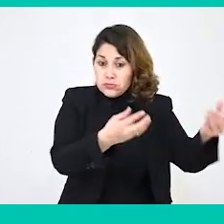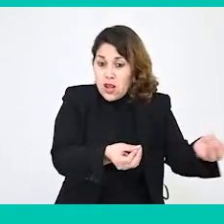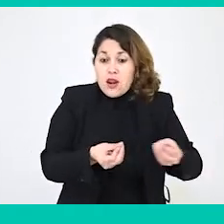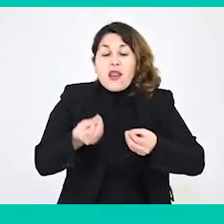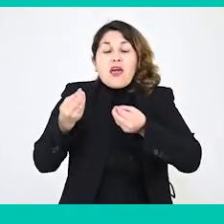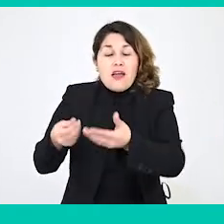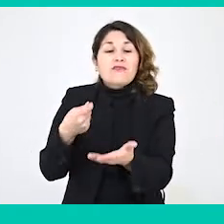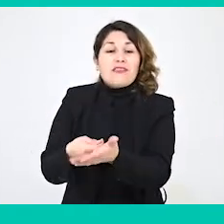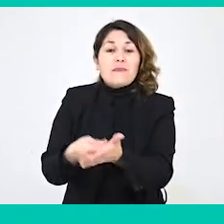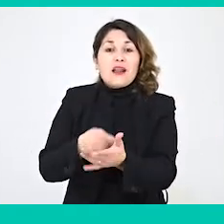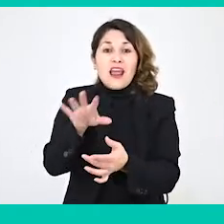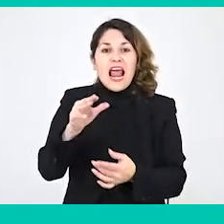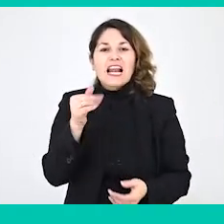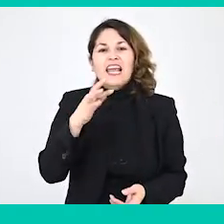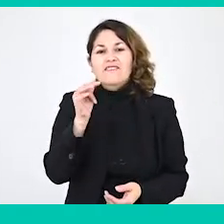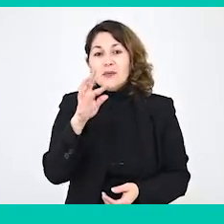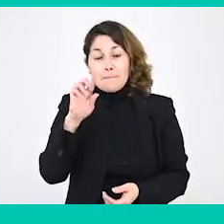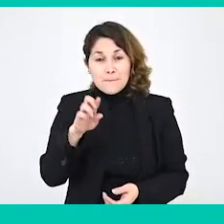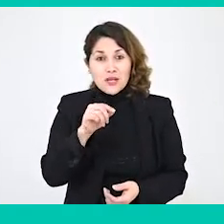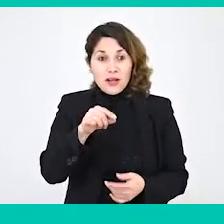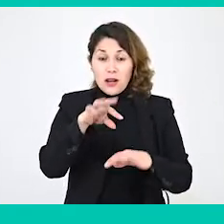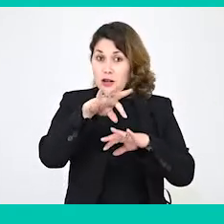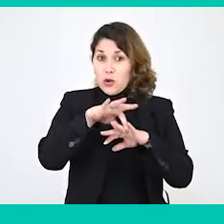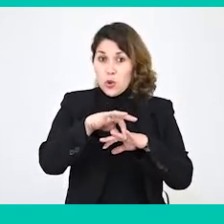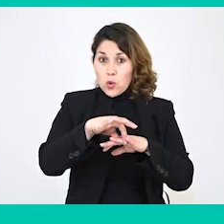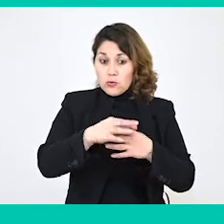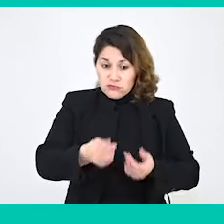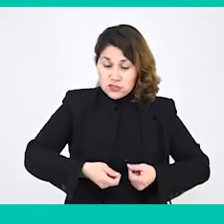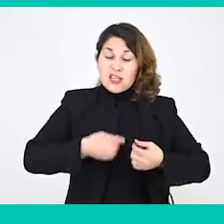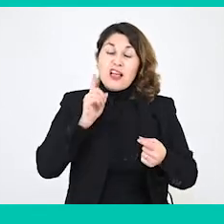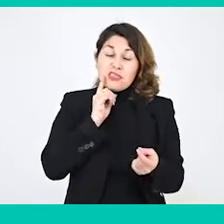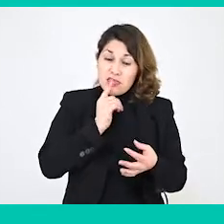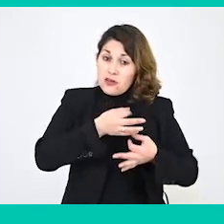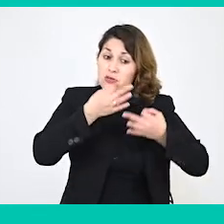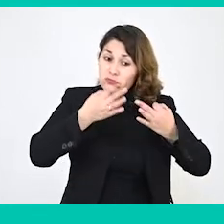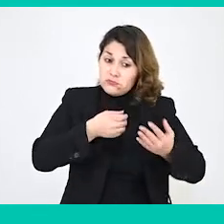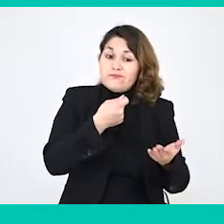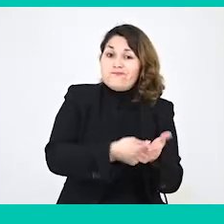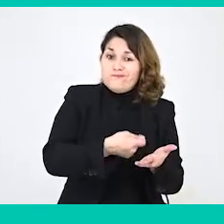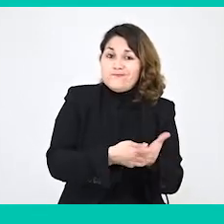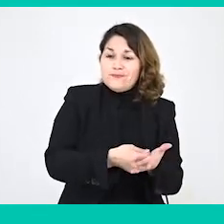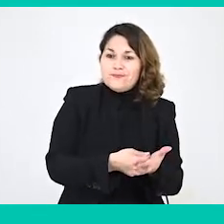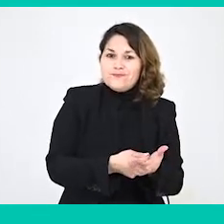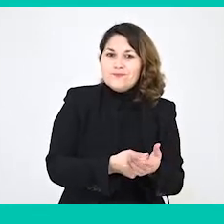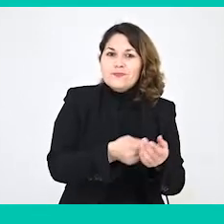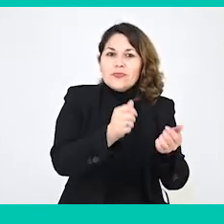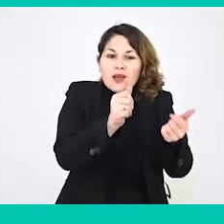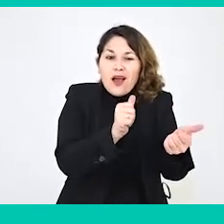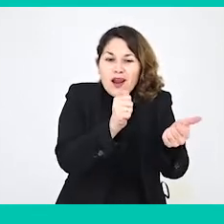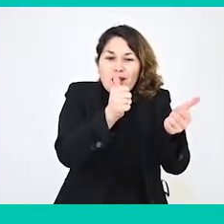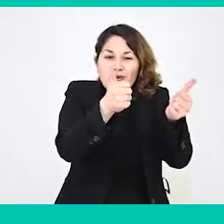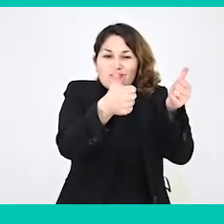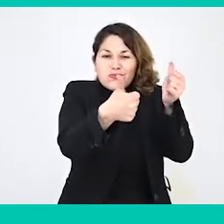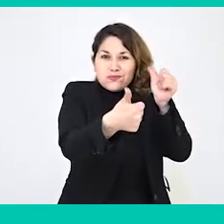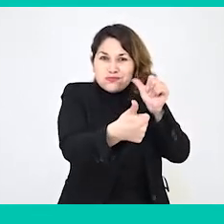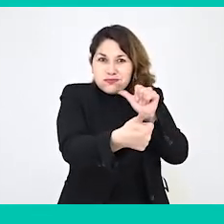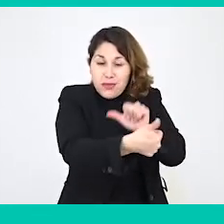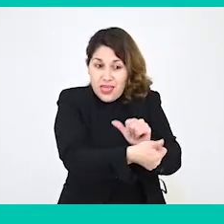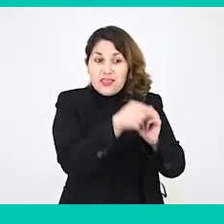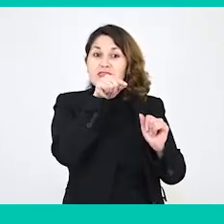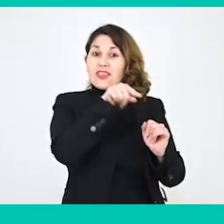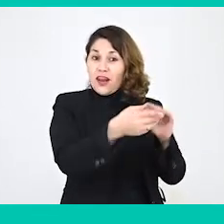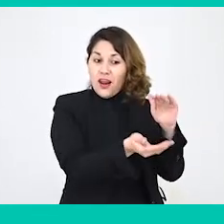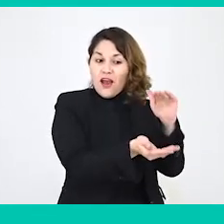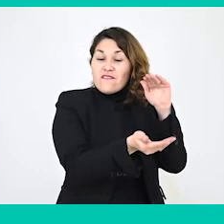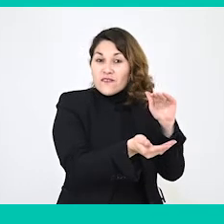la AFP del cónyuge compensador deberá traspasar en un plazo no superior a 15 días hábiles los fondos